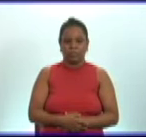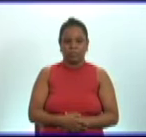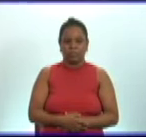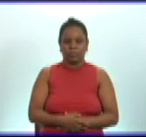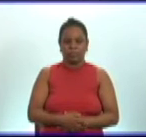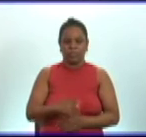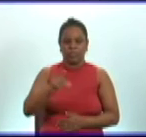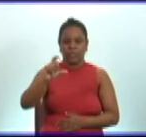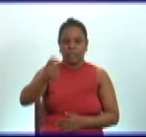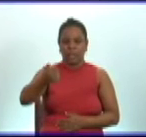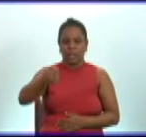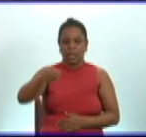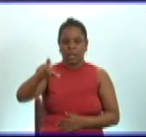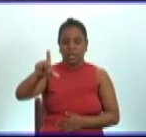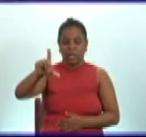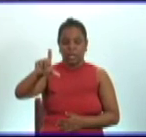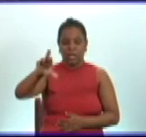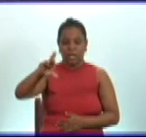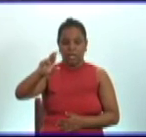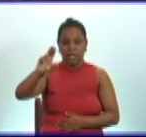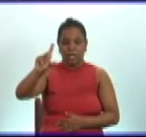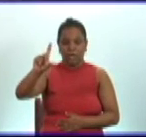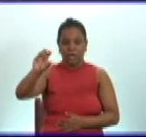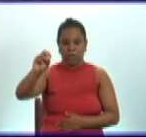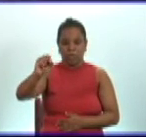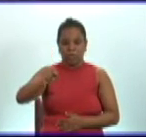Carlos Verdugo y Martínez.